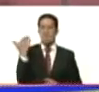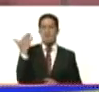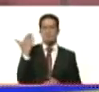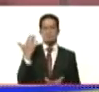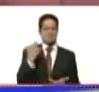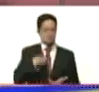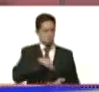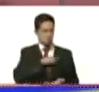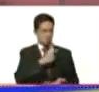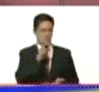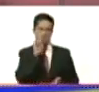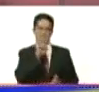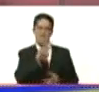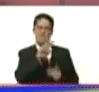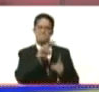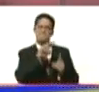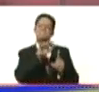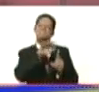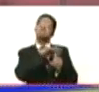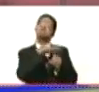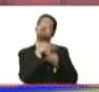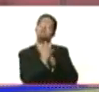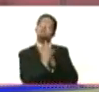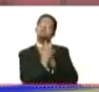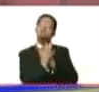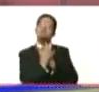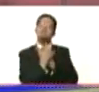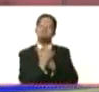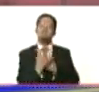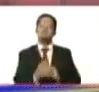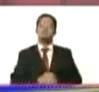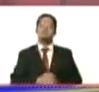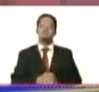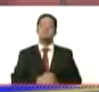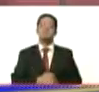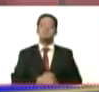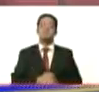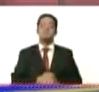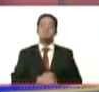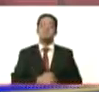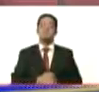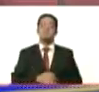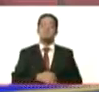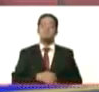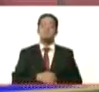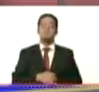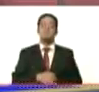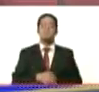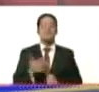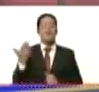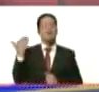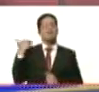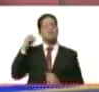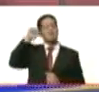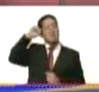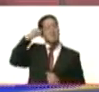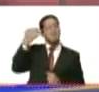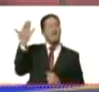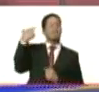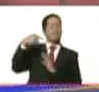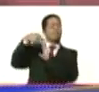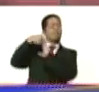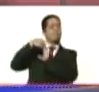nuestra. Dotada de dignidad de origen y abocada extrañamente a una indignidad de